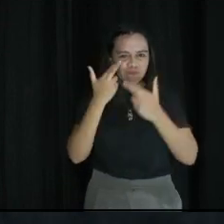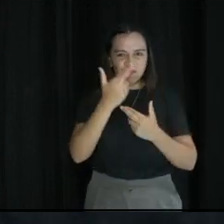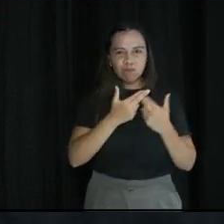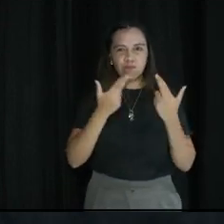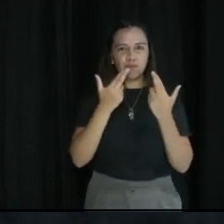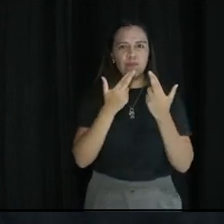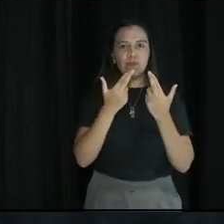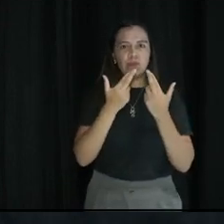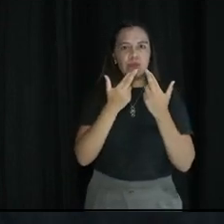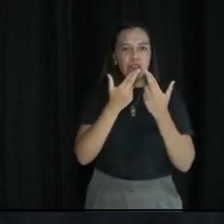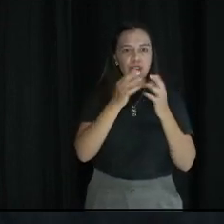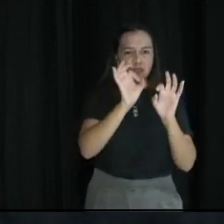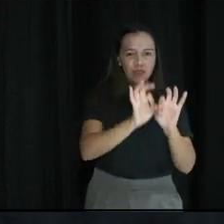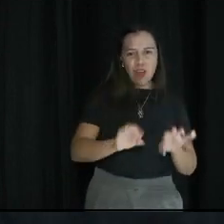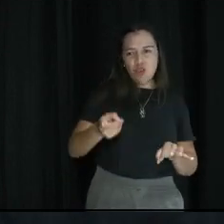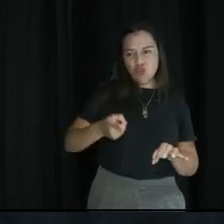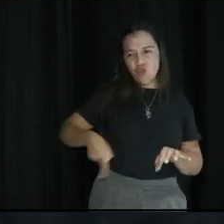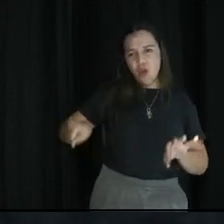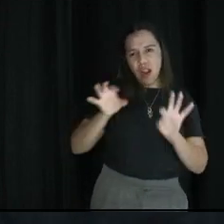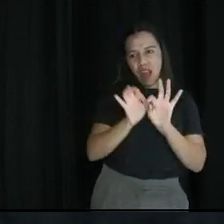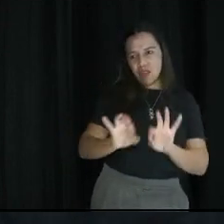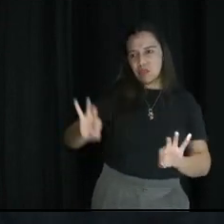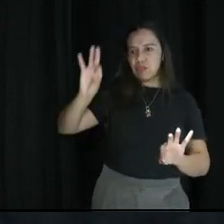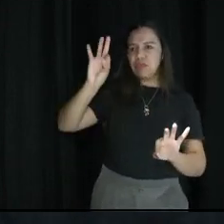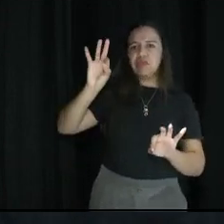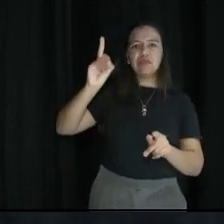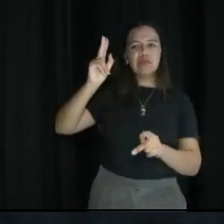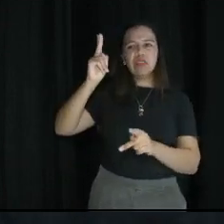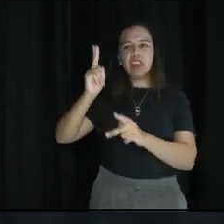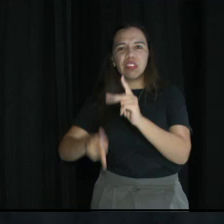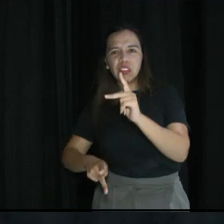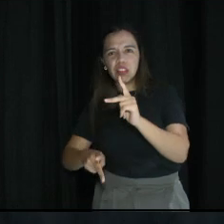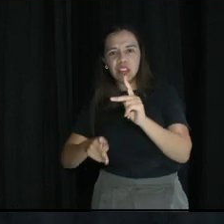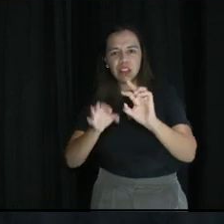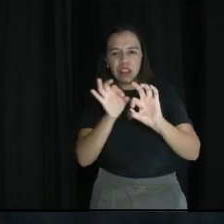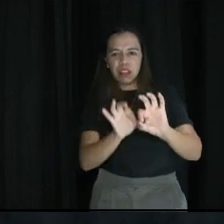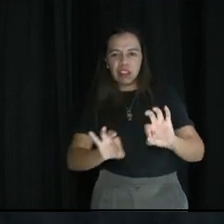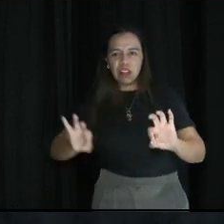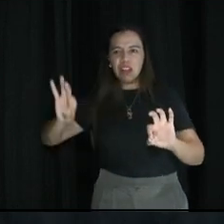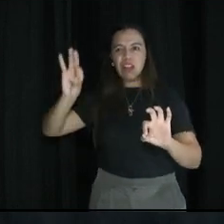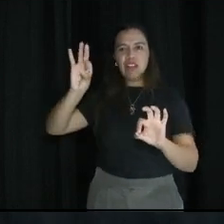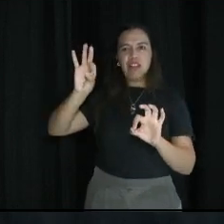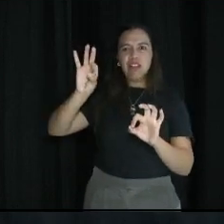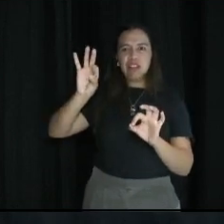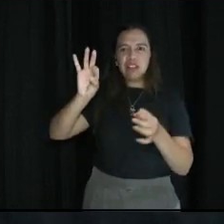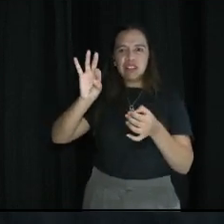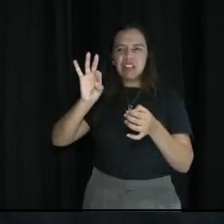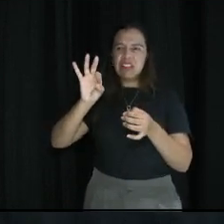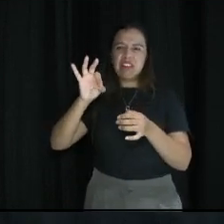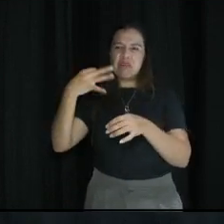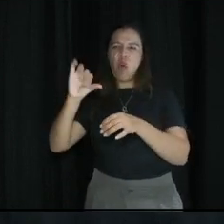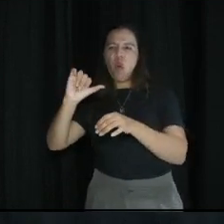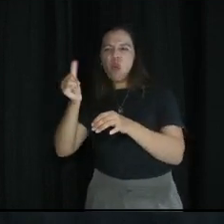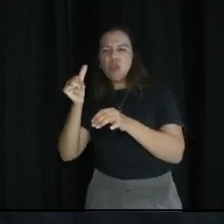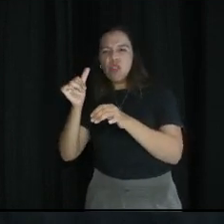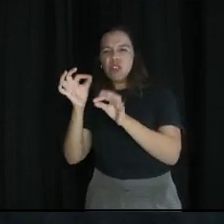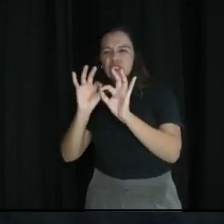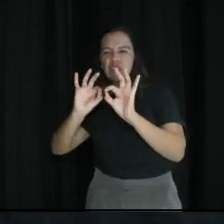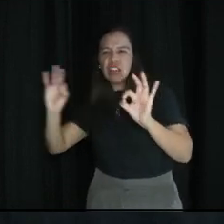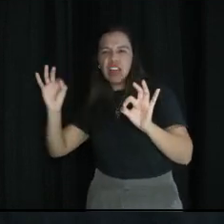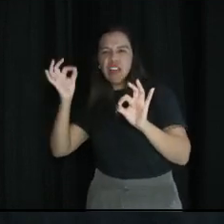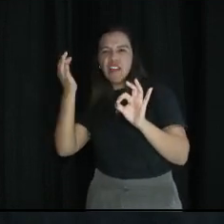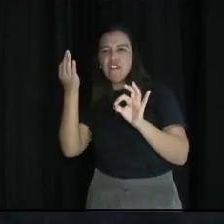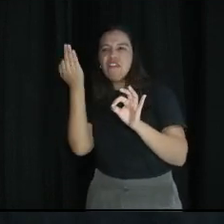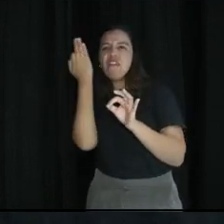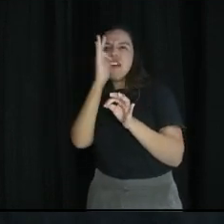no tenía su cola completa, tenía un vendaje ahí provisional en la punta de su